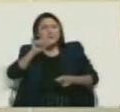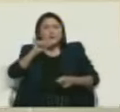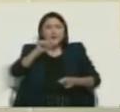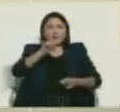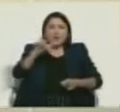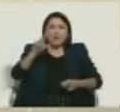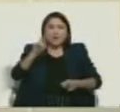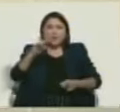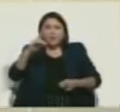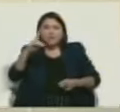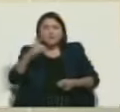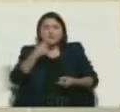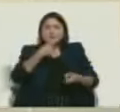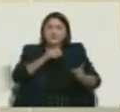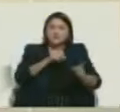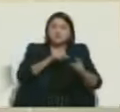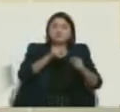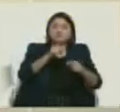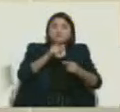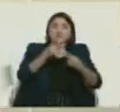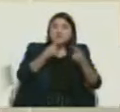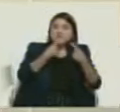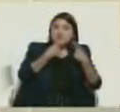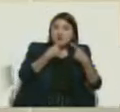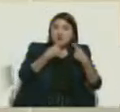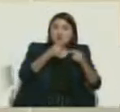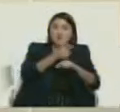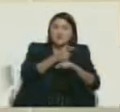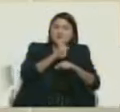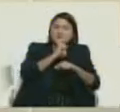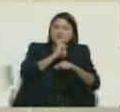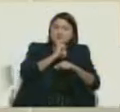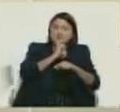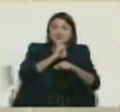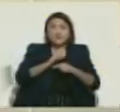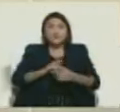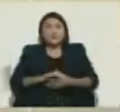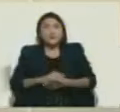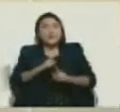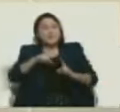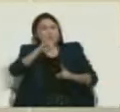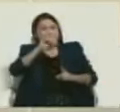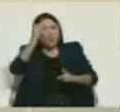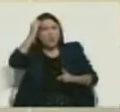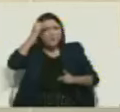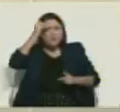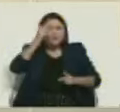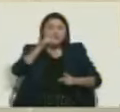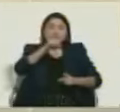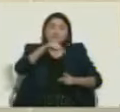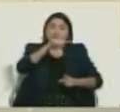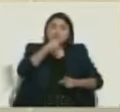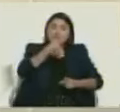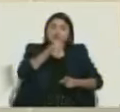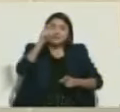gobierno nacional podría ser polémico y difícil, pero a su juicio considera que es necesario para así avanzar en